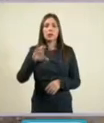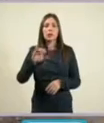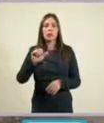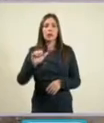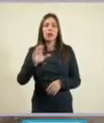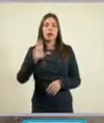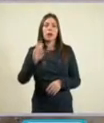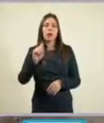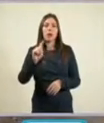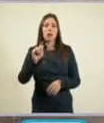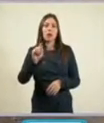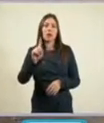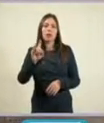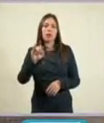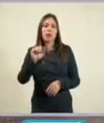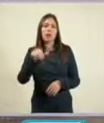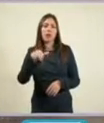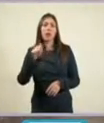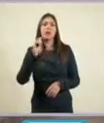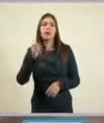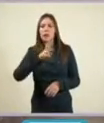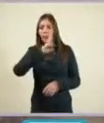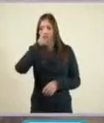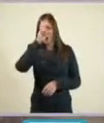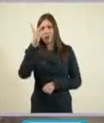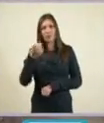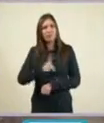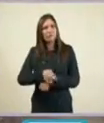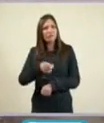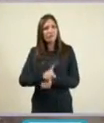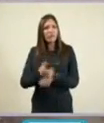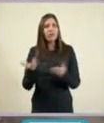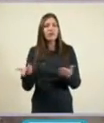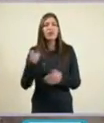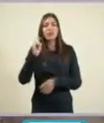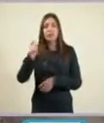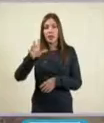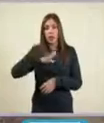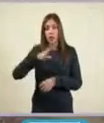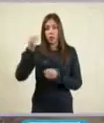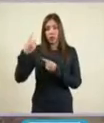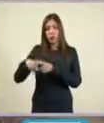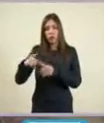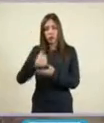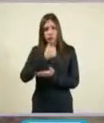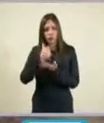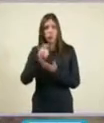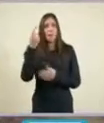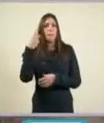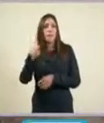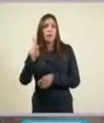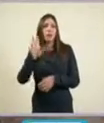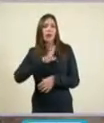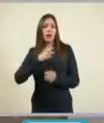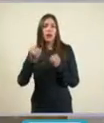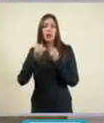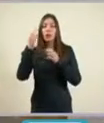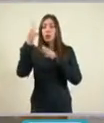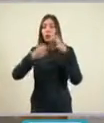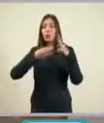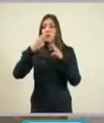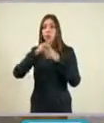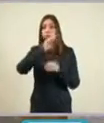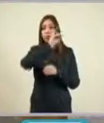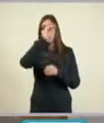Porque existe entre muchas sociedades y entre las ciudades más importantes a nivel mundial sigue existiendo. Platícanos, por favor. Bueno, estamos hablando